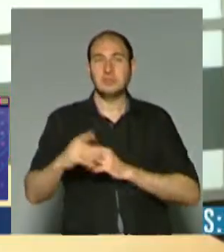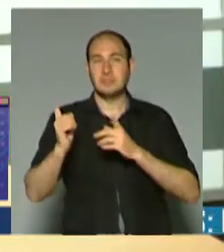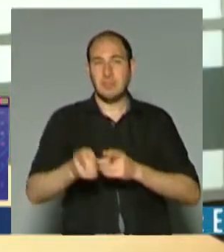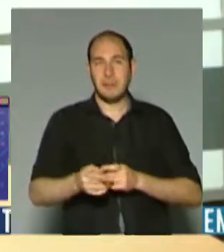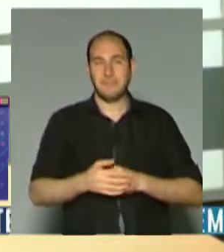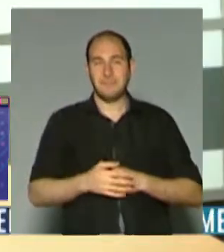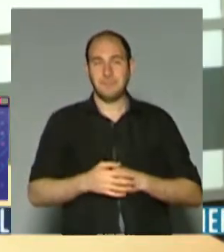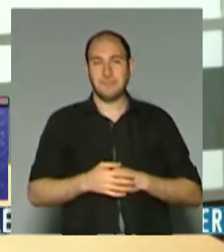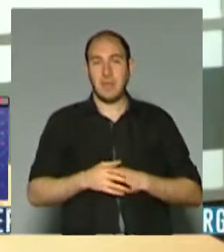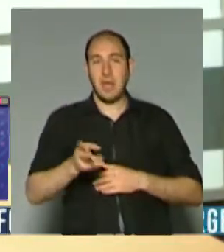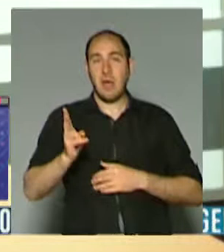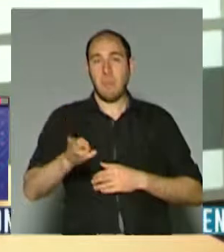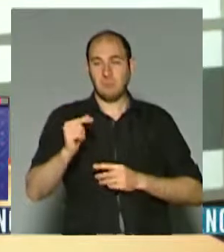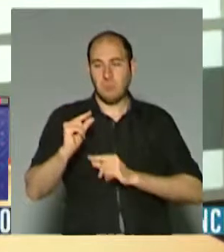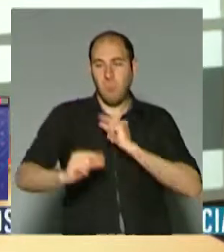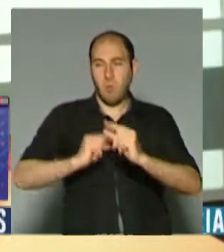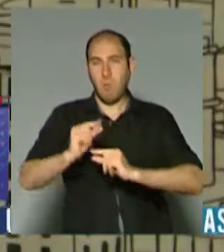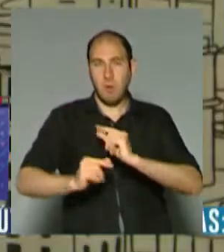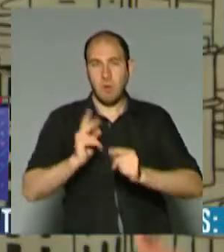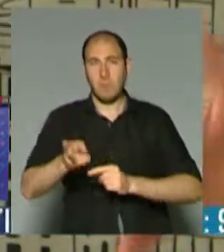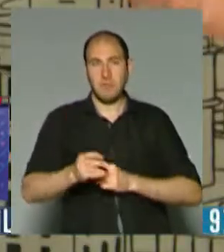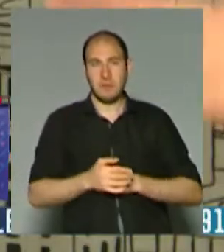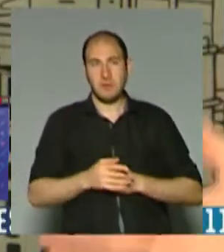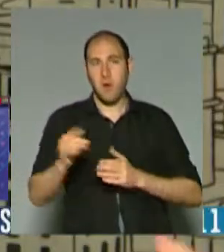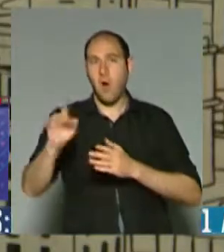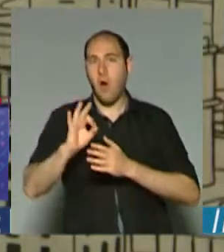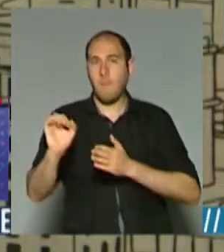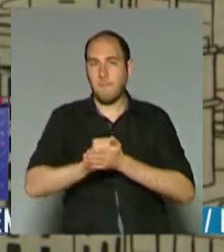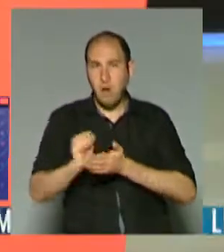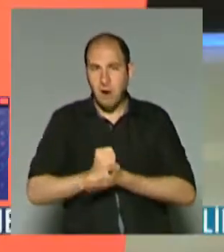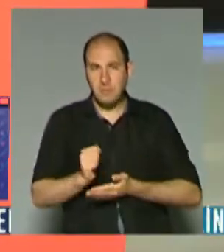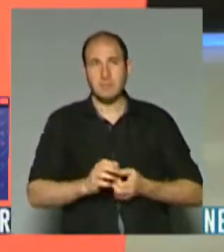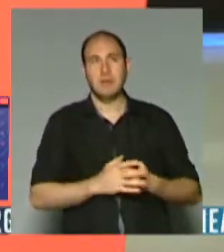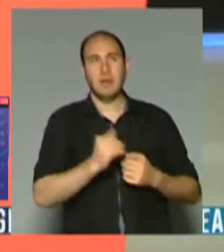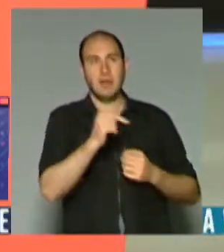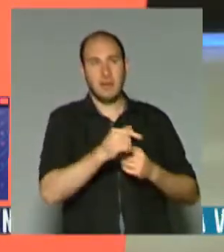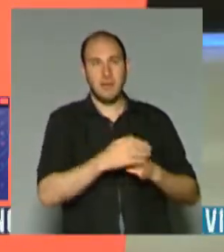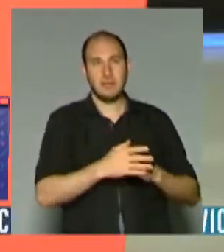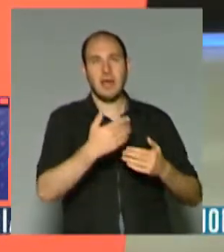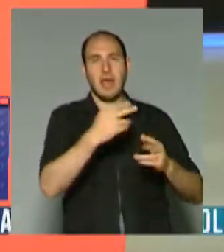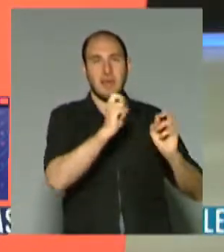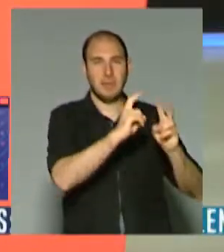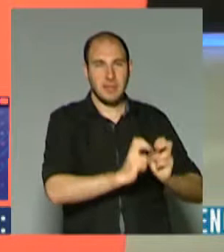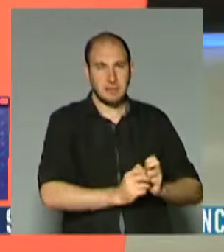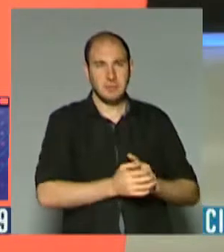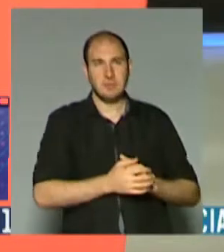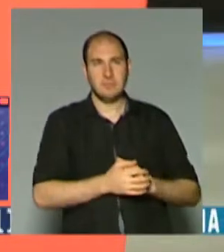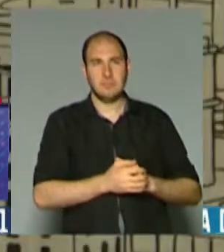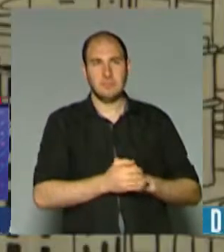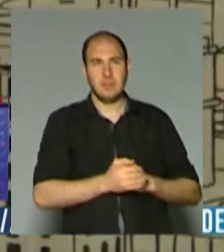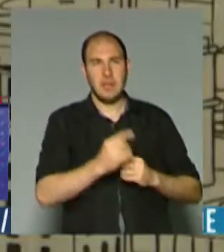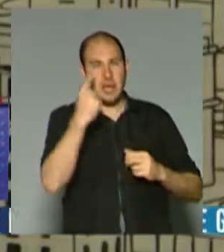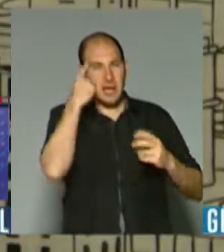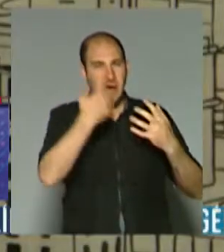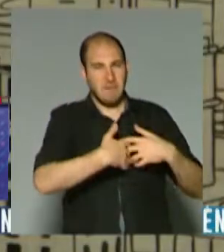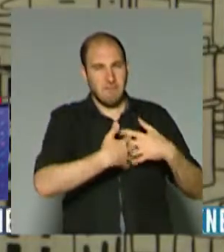hecho, prohibiciones paulatinas, ¿no? O eliminaciones más paulatinas. Más que nada estudios y